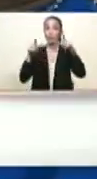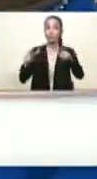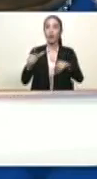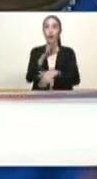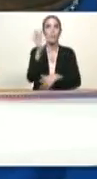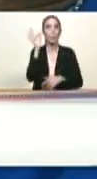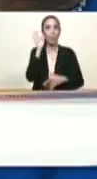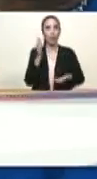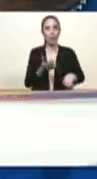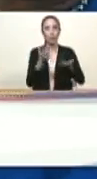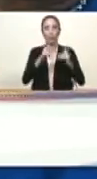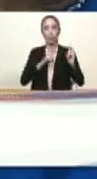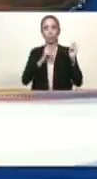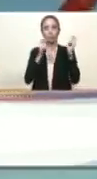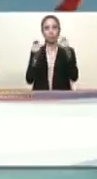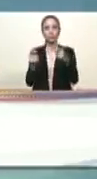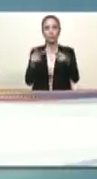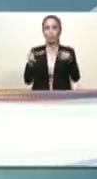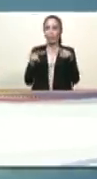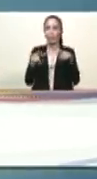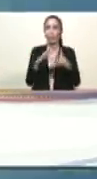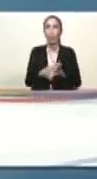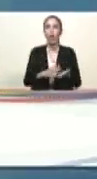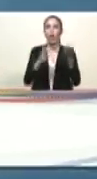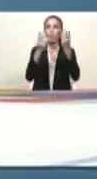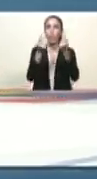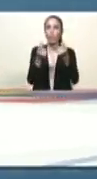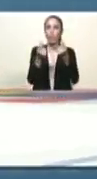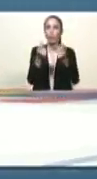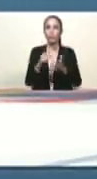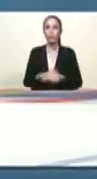Rosaura Chirinos de Ponce. Yenmi.